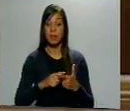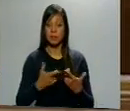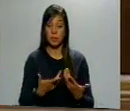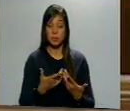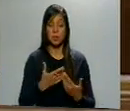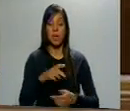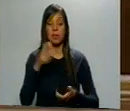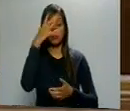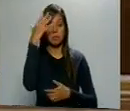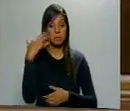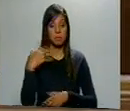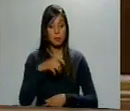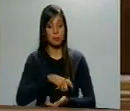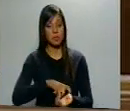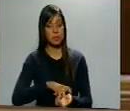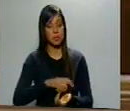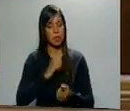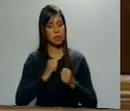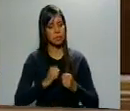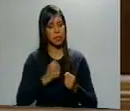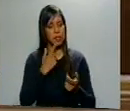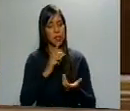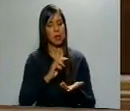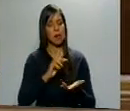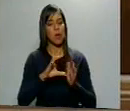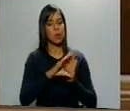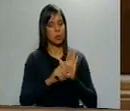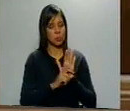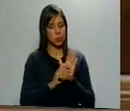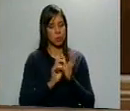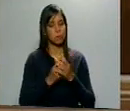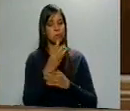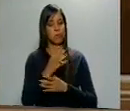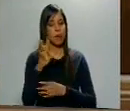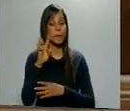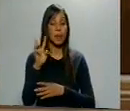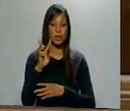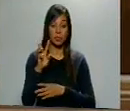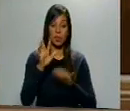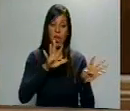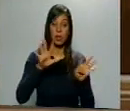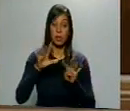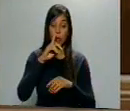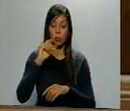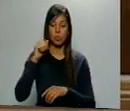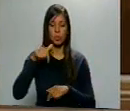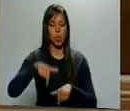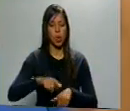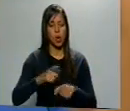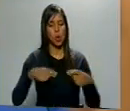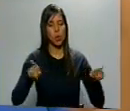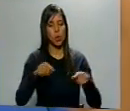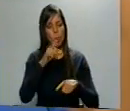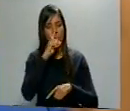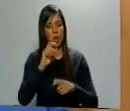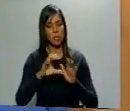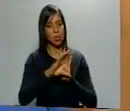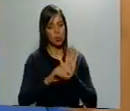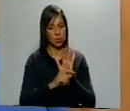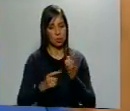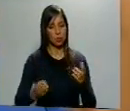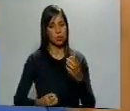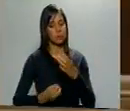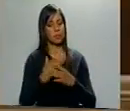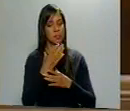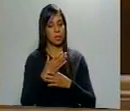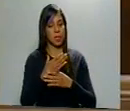Iris Varela, que nos dio nuestra constitución madre, nuestra constitución pionera, que hoy cumple 20 años de haber sido promulgada, que nos dio ese